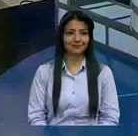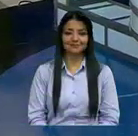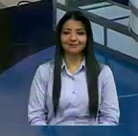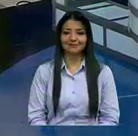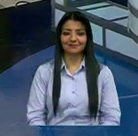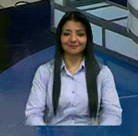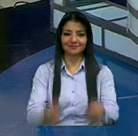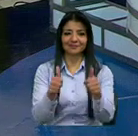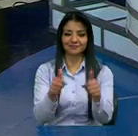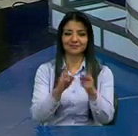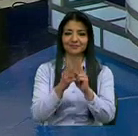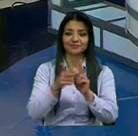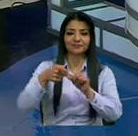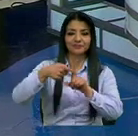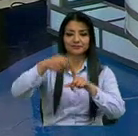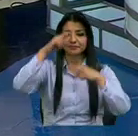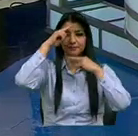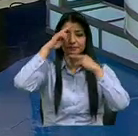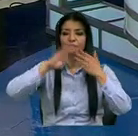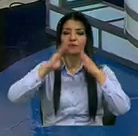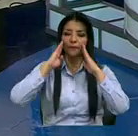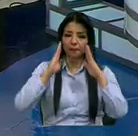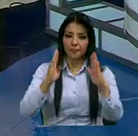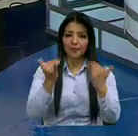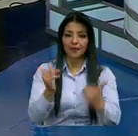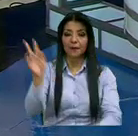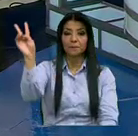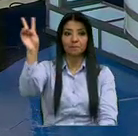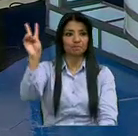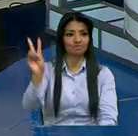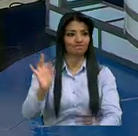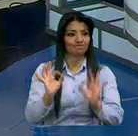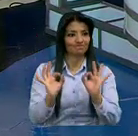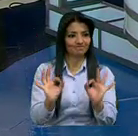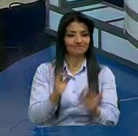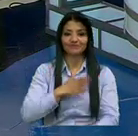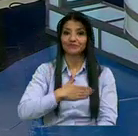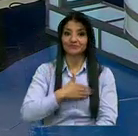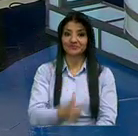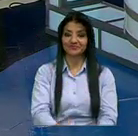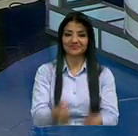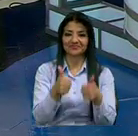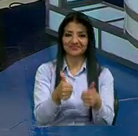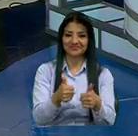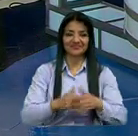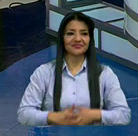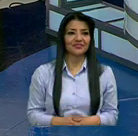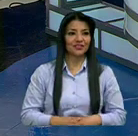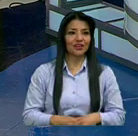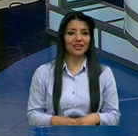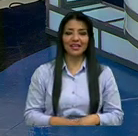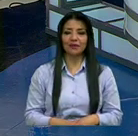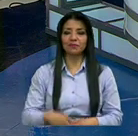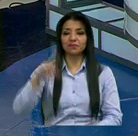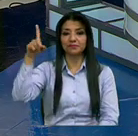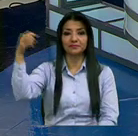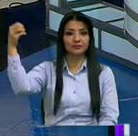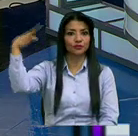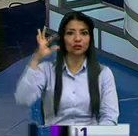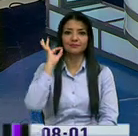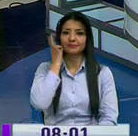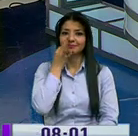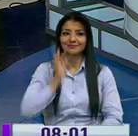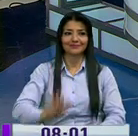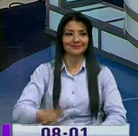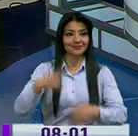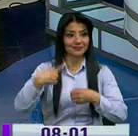Vecinos queridos, llega el primer noticiero de la comunidad día viernes. Mi Ali, ¿cómo estamos? Muy, muy bien. Hace un sol espectacular en la capital, al